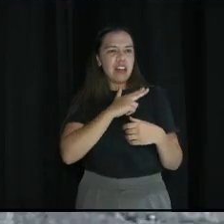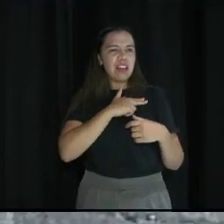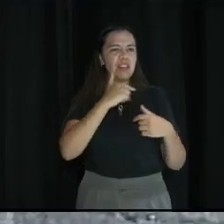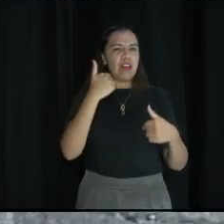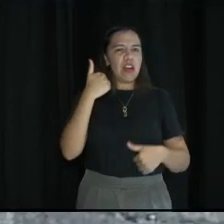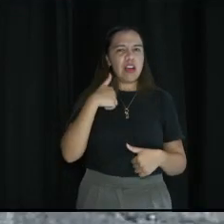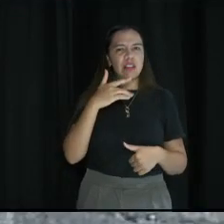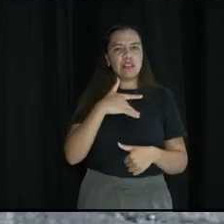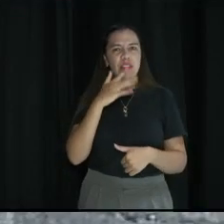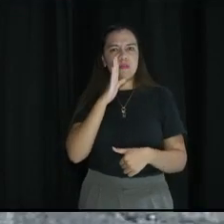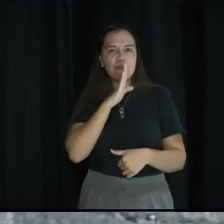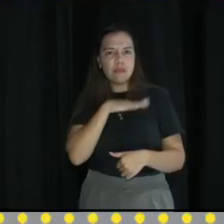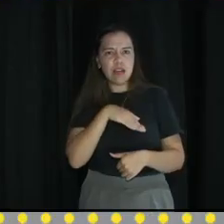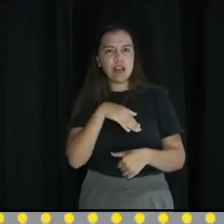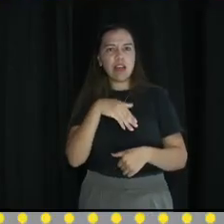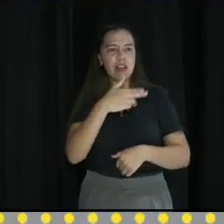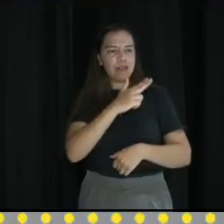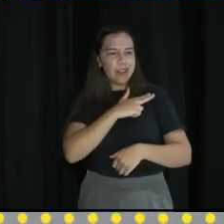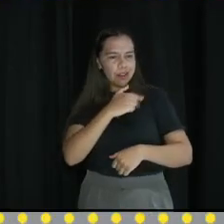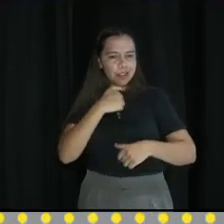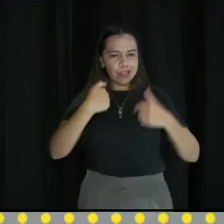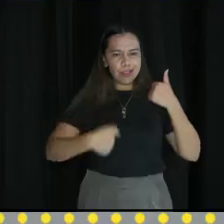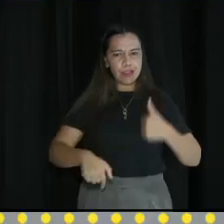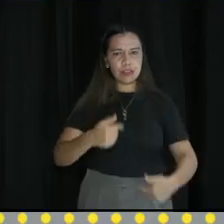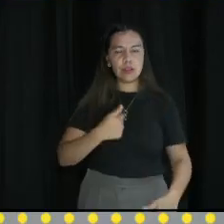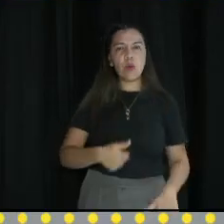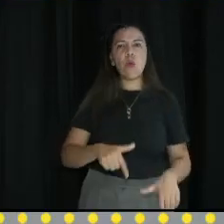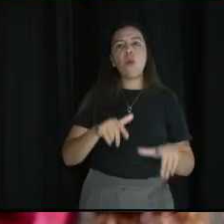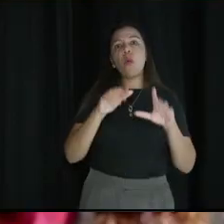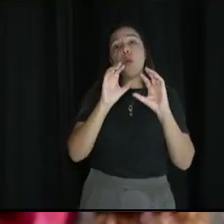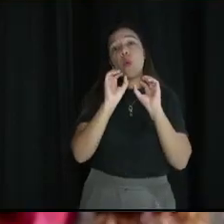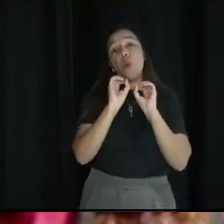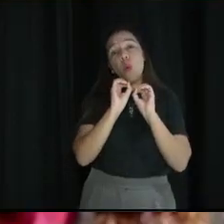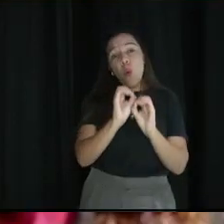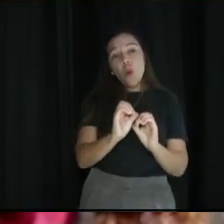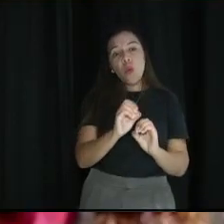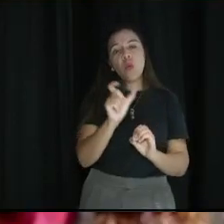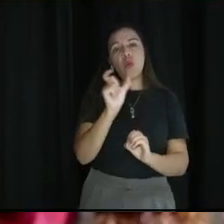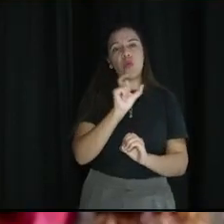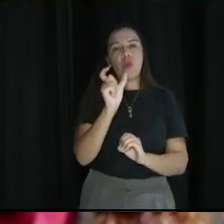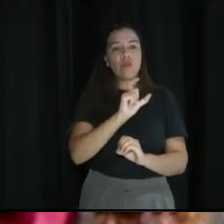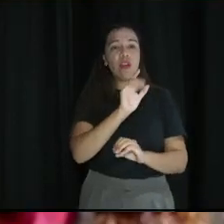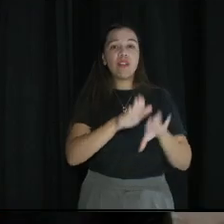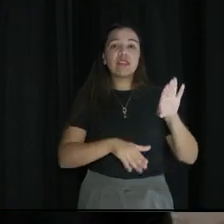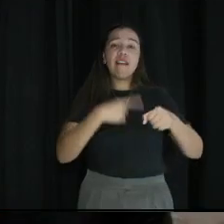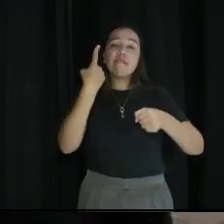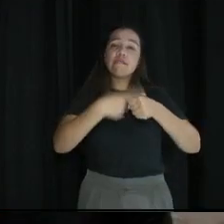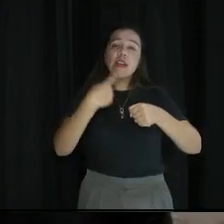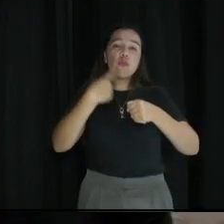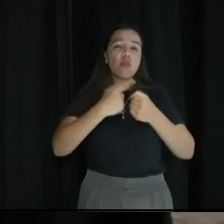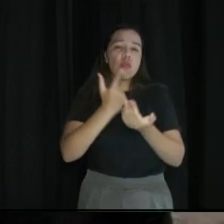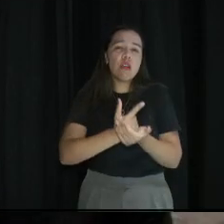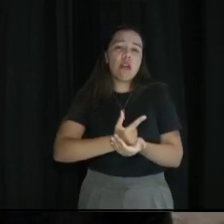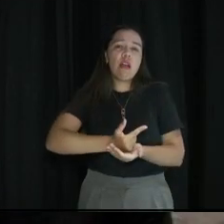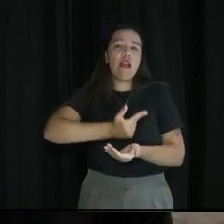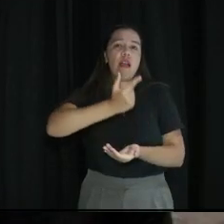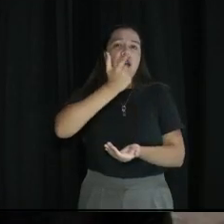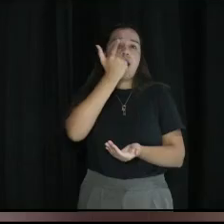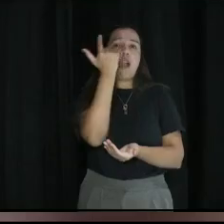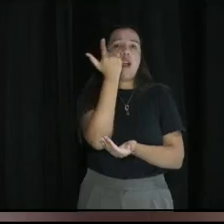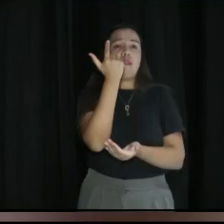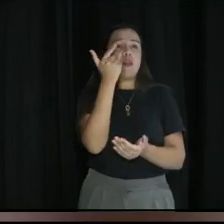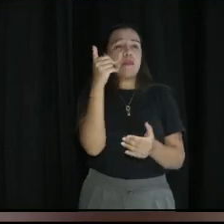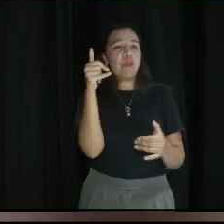encuentra, si tiene algunas heridas o desafortunadamente cuando este tipo de ejemplares están en un menoscabo